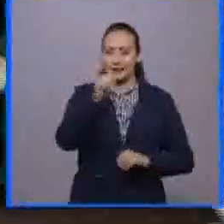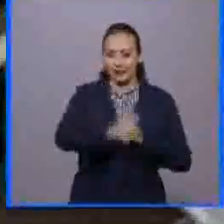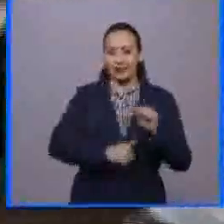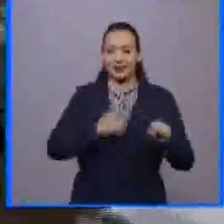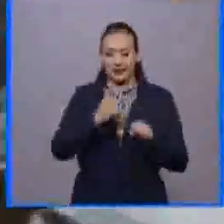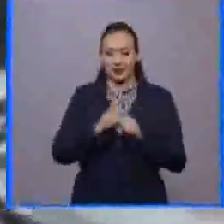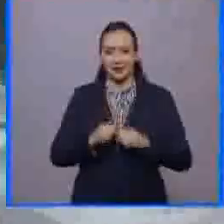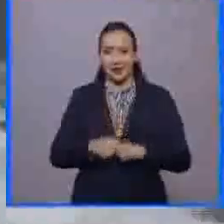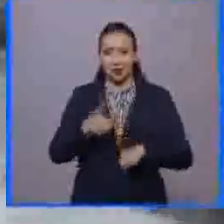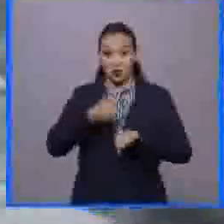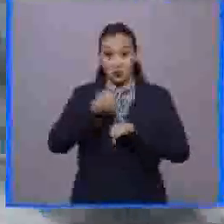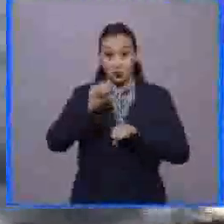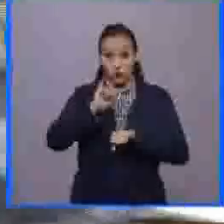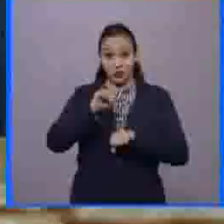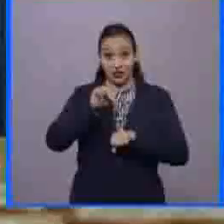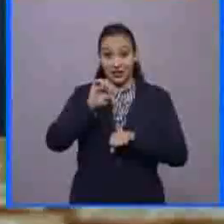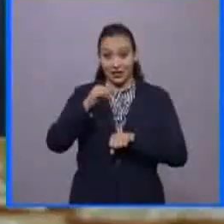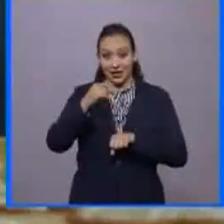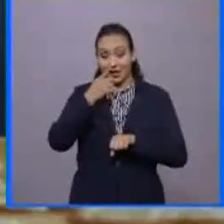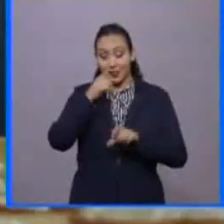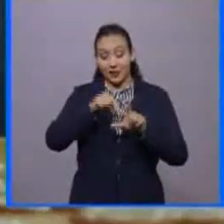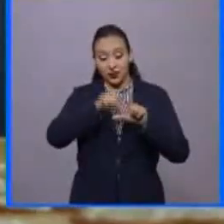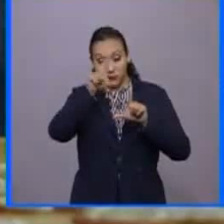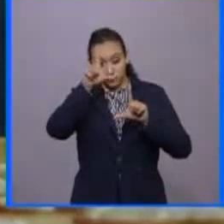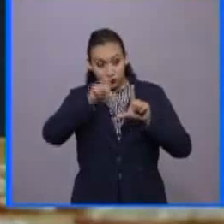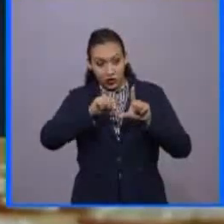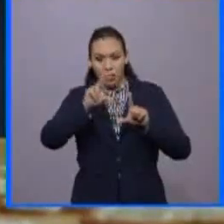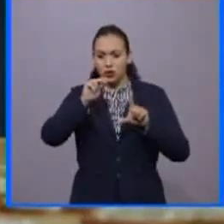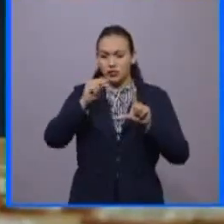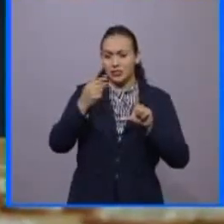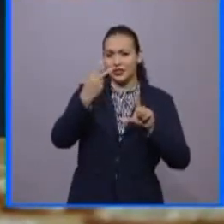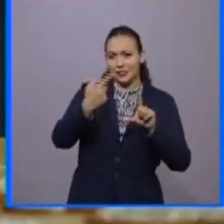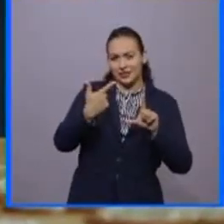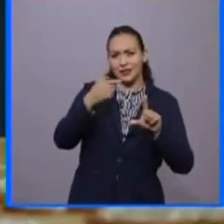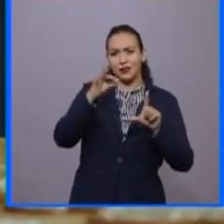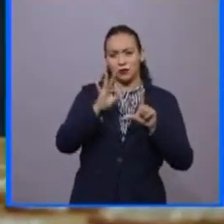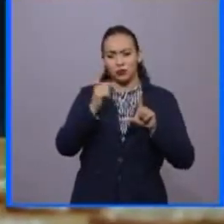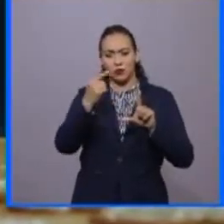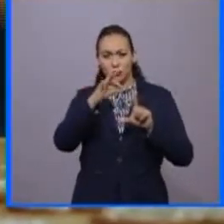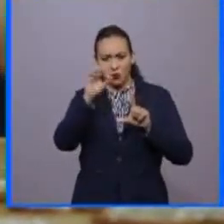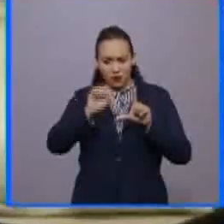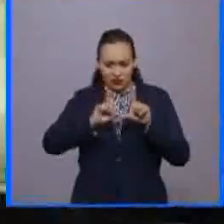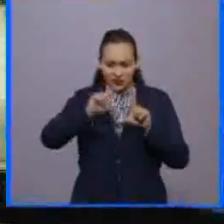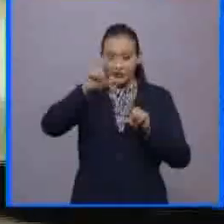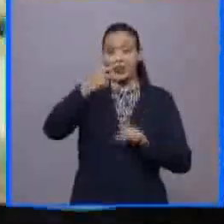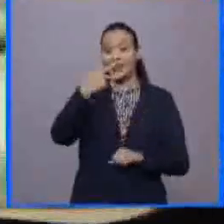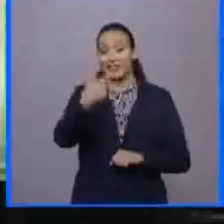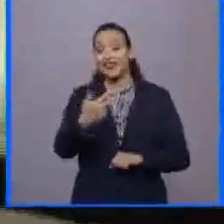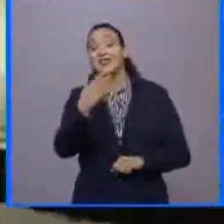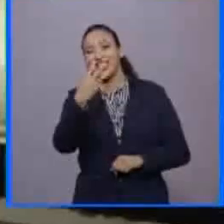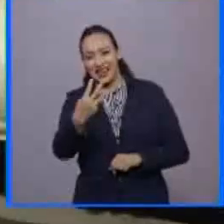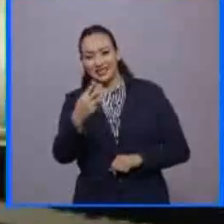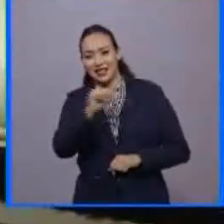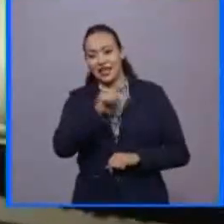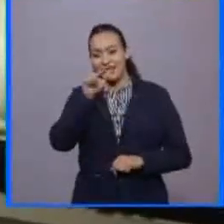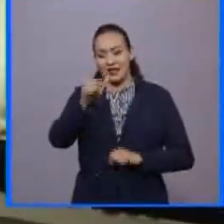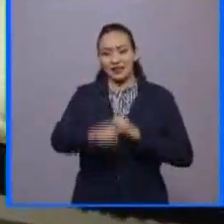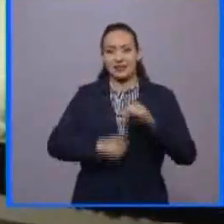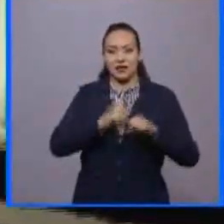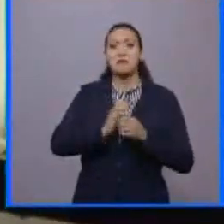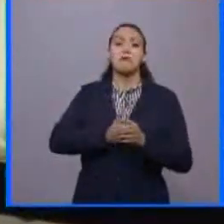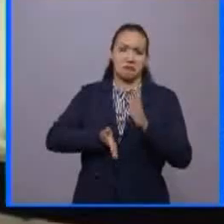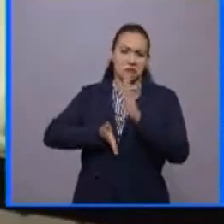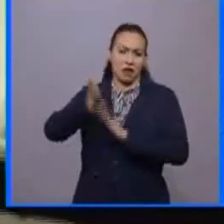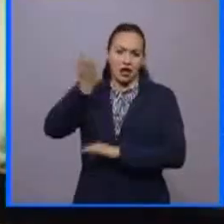años. Datos del INEGI revelan que el 87.8% de las personas de 3 a 17 años va a